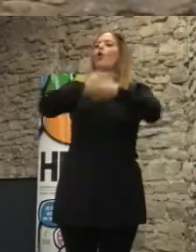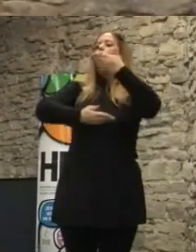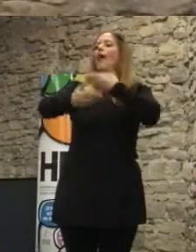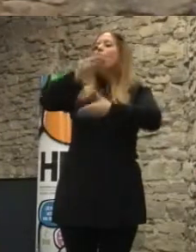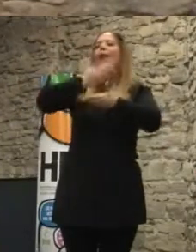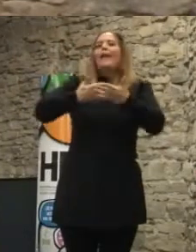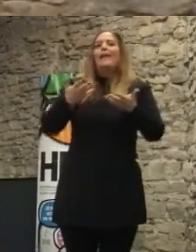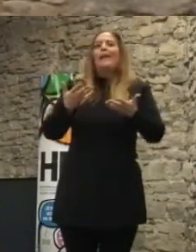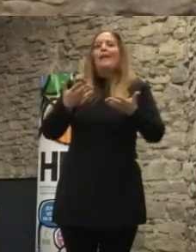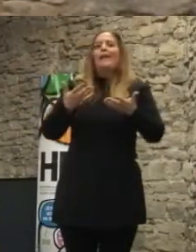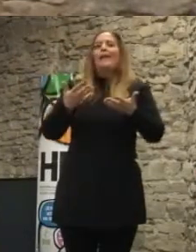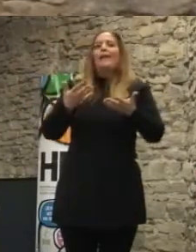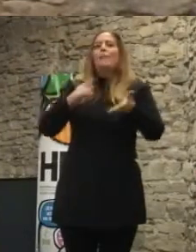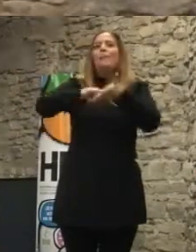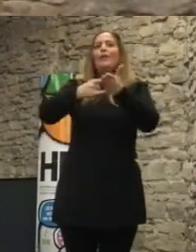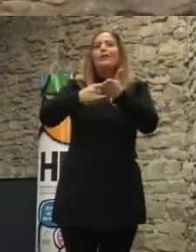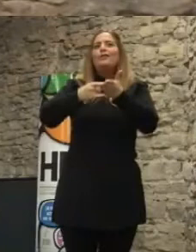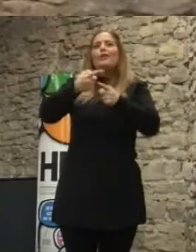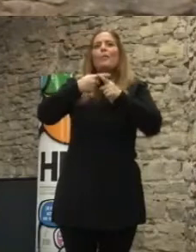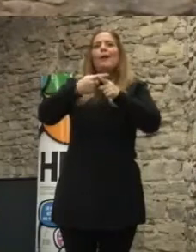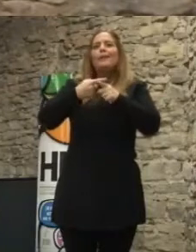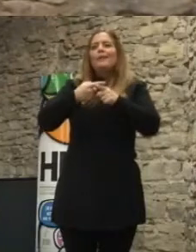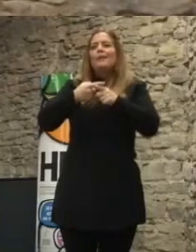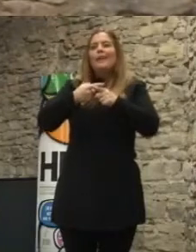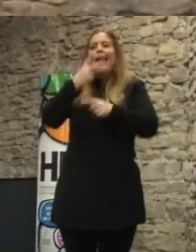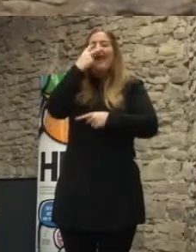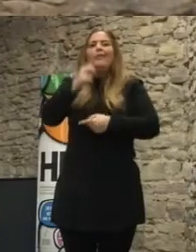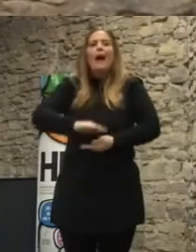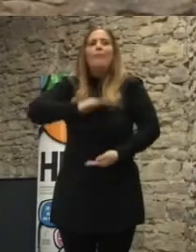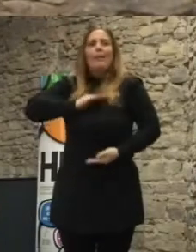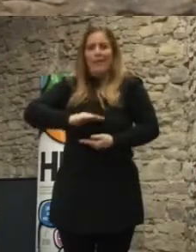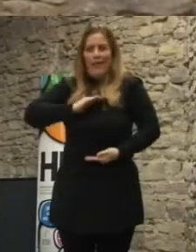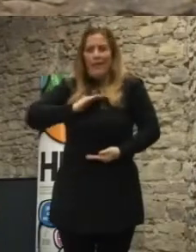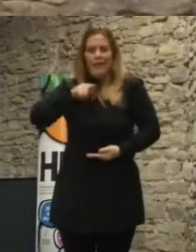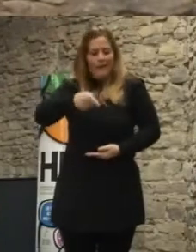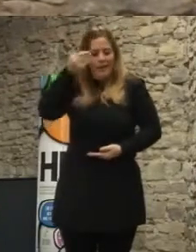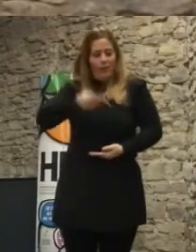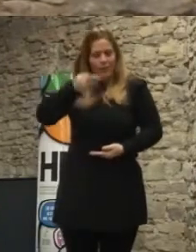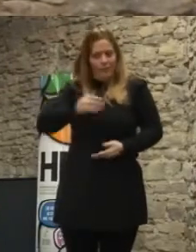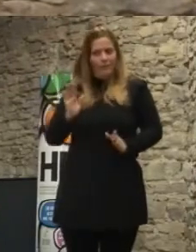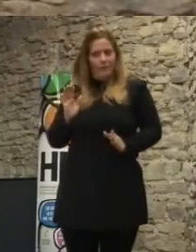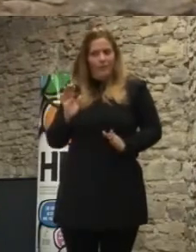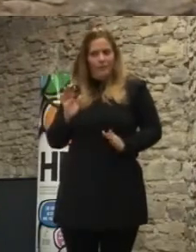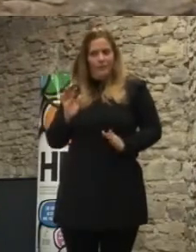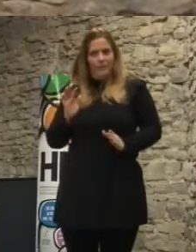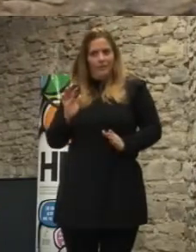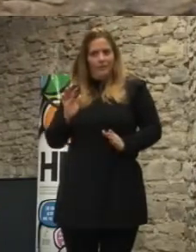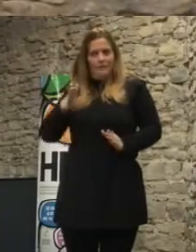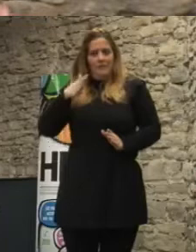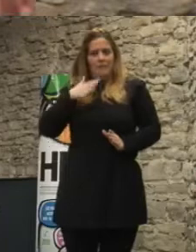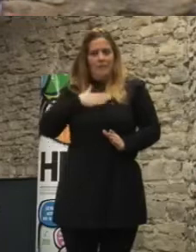encontrar proyectos compartidos. Para mí esto me parece clave. Me parece más importante y más